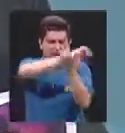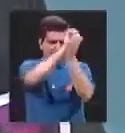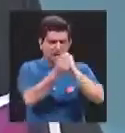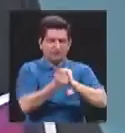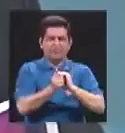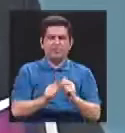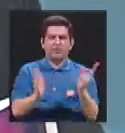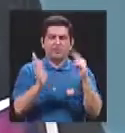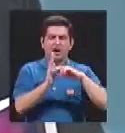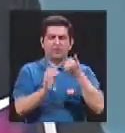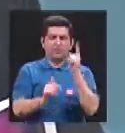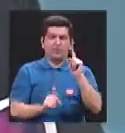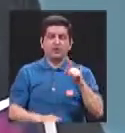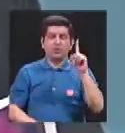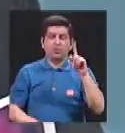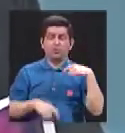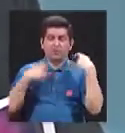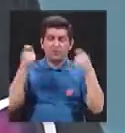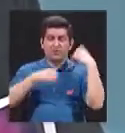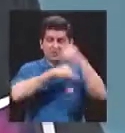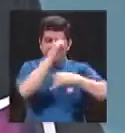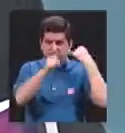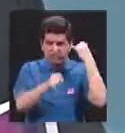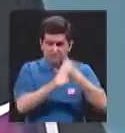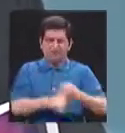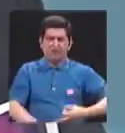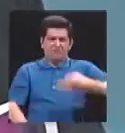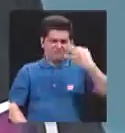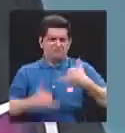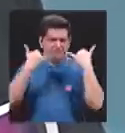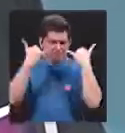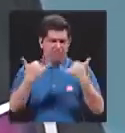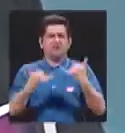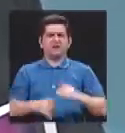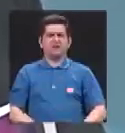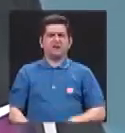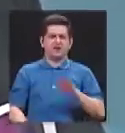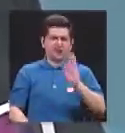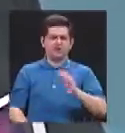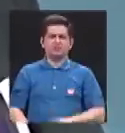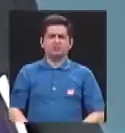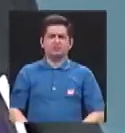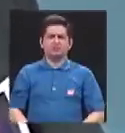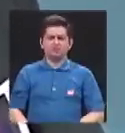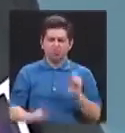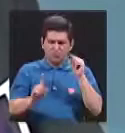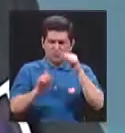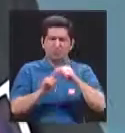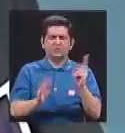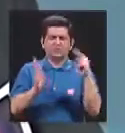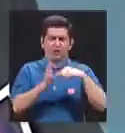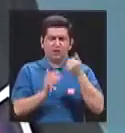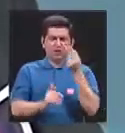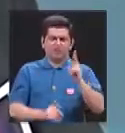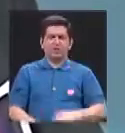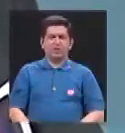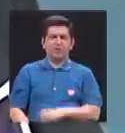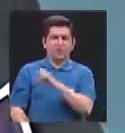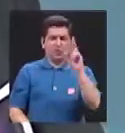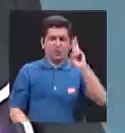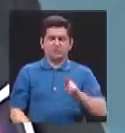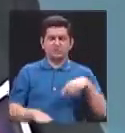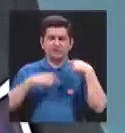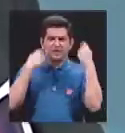se convirtió en el 2011 en un festival internacional que consolidó ya su cartel en el 2012 con el Costa